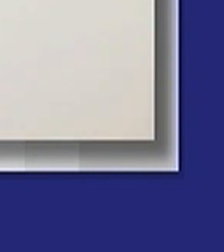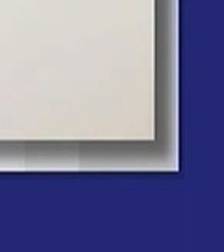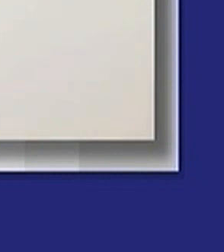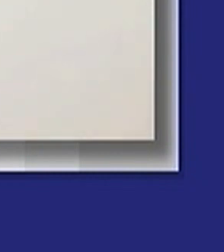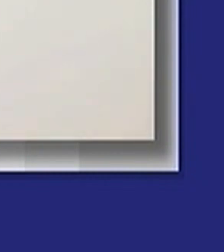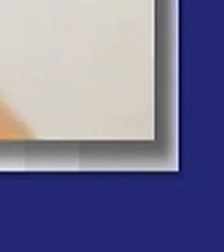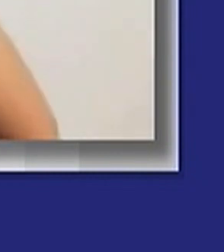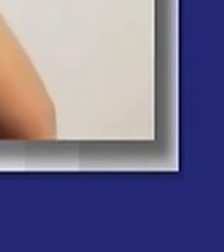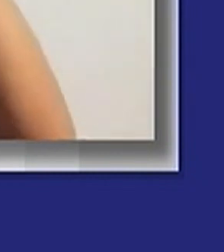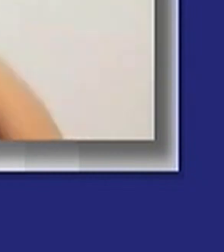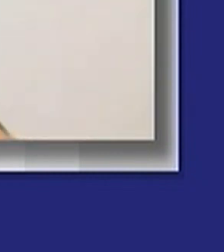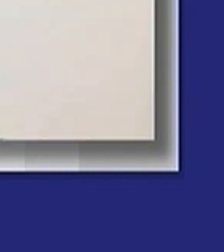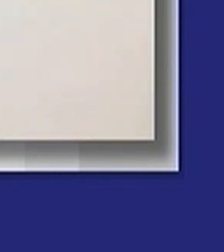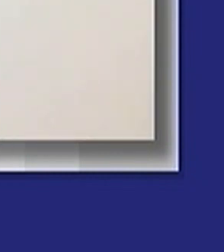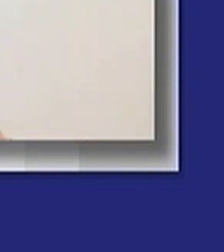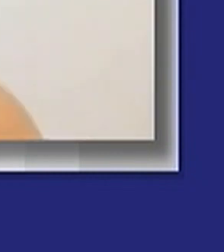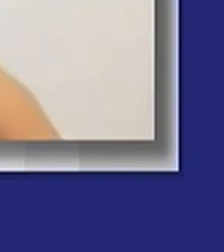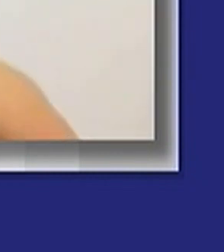Computadora.